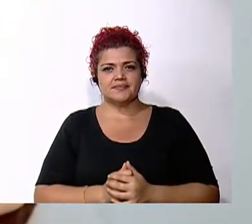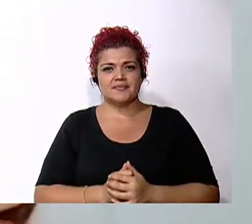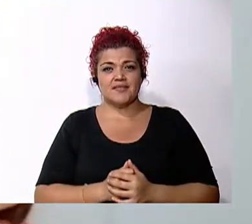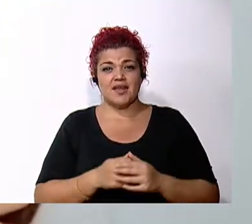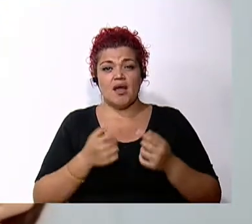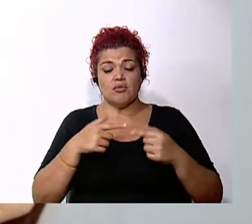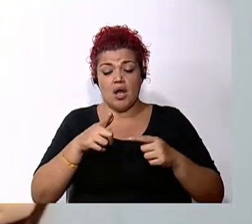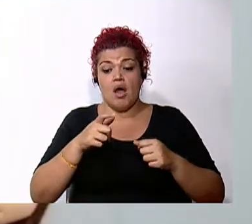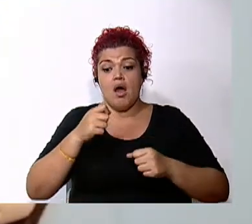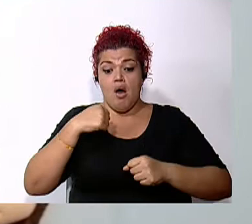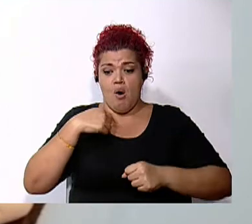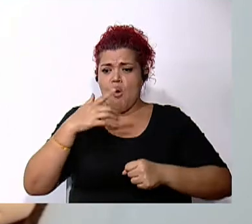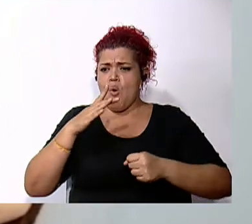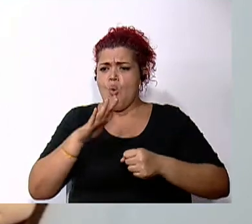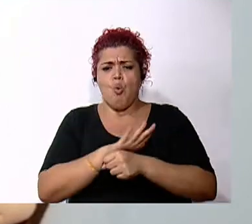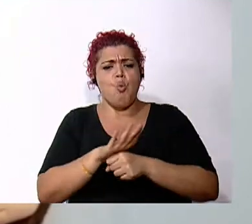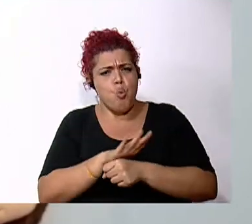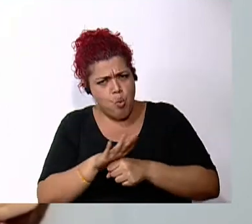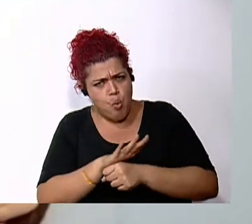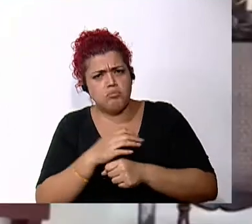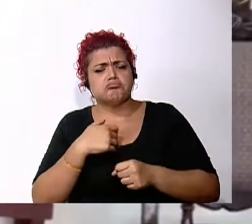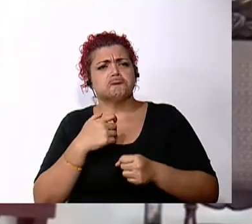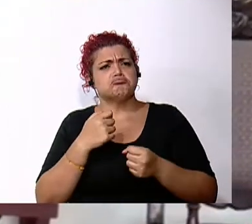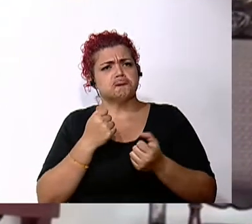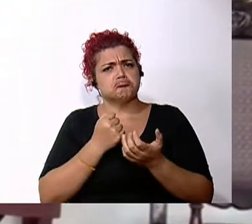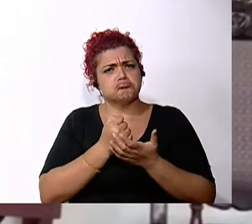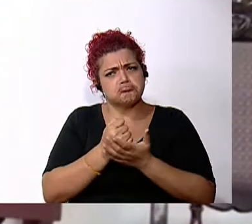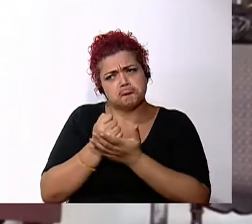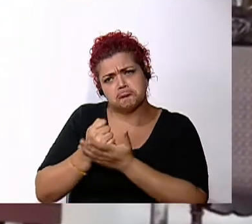Manténganse ocupados y colaboren en sus hogares.